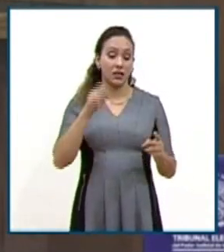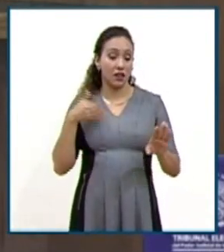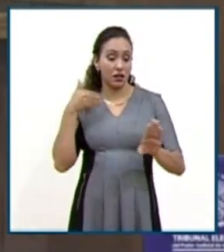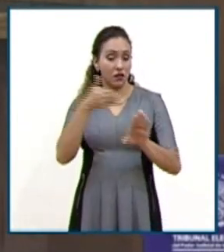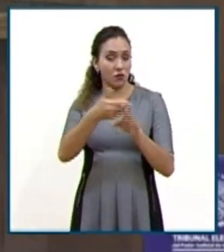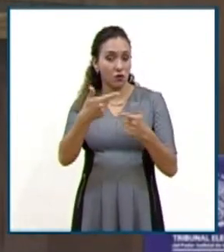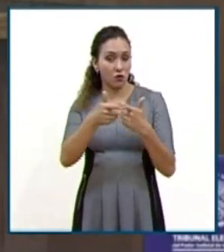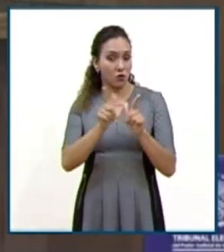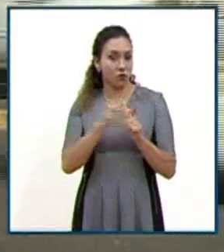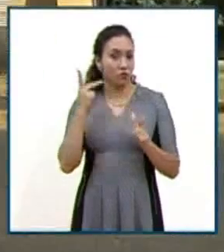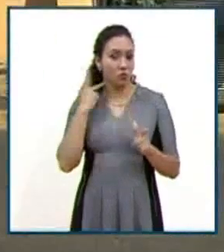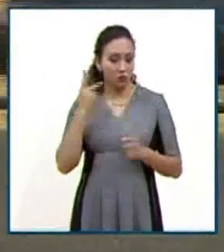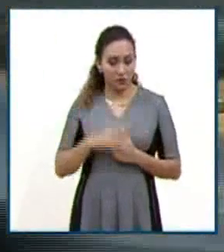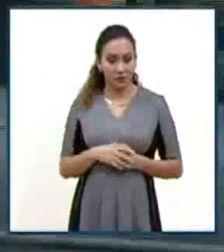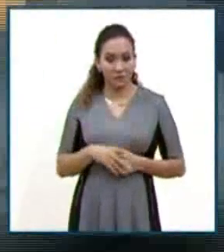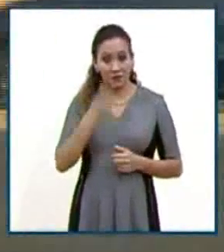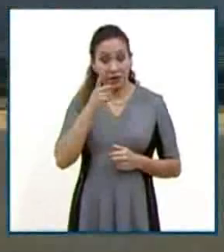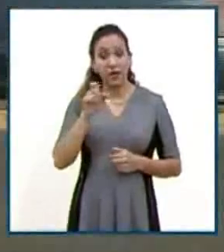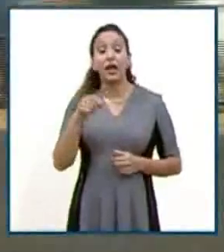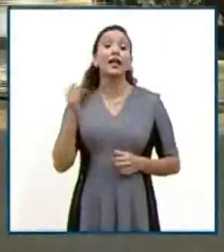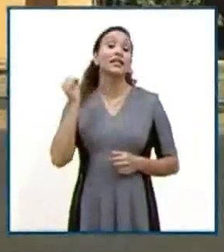derechos político-electorales.